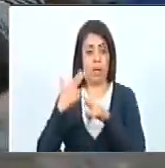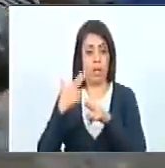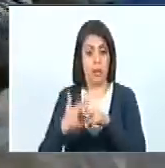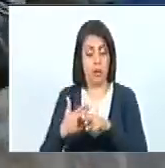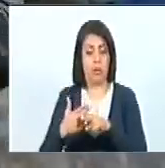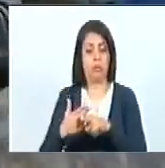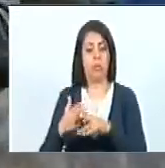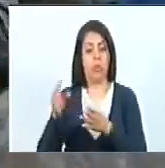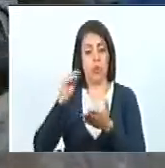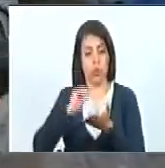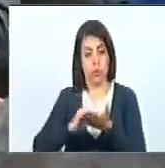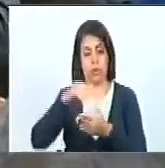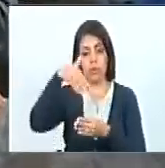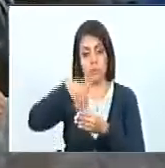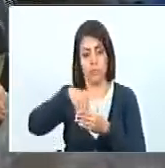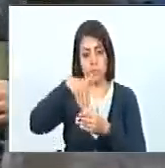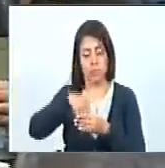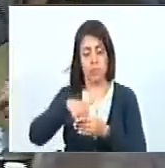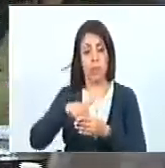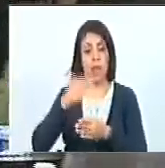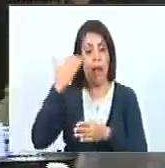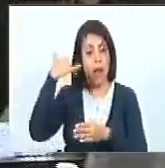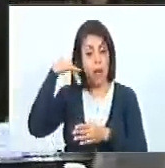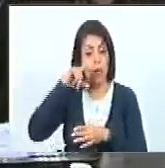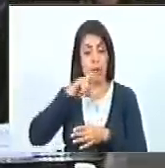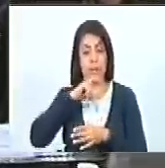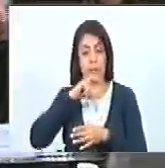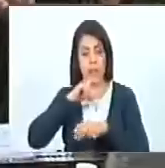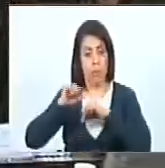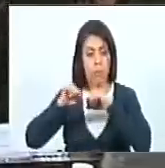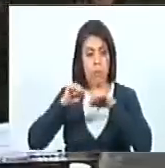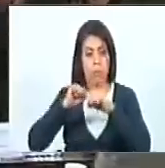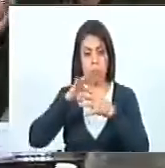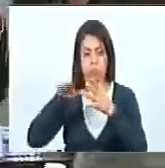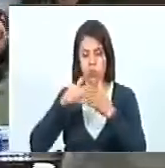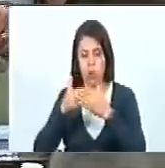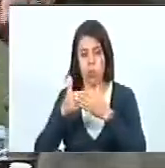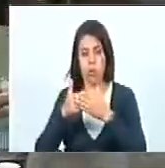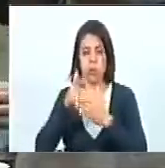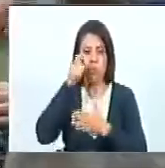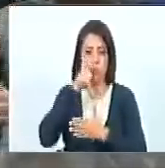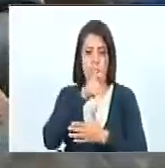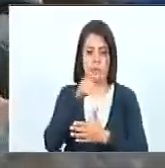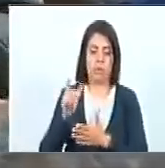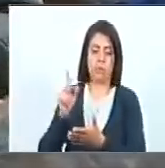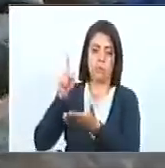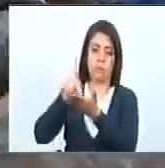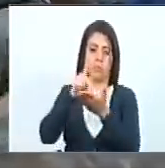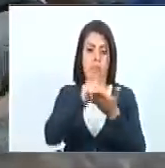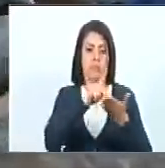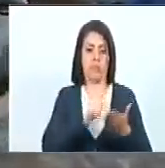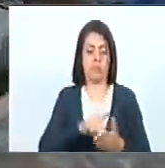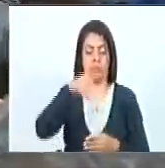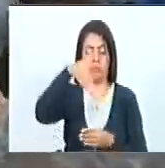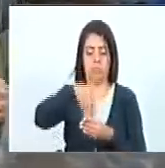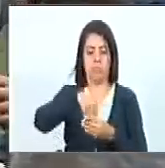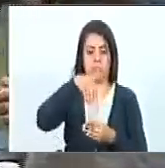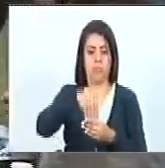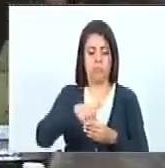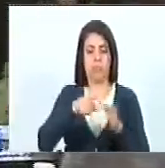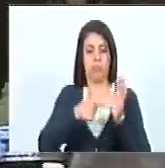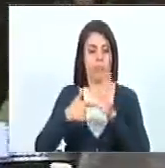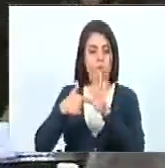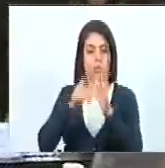la realización del evento electoral. Y a pesar de las dificultades, el pueblo turco asistió a las urnas, se